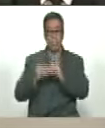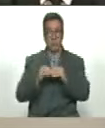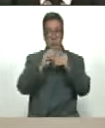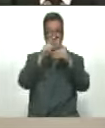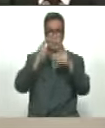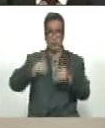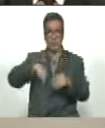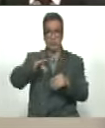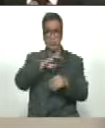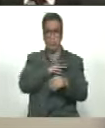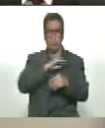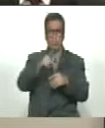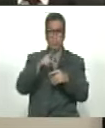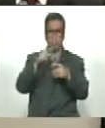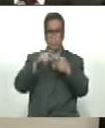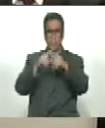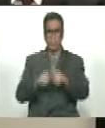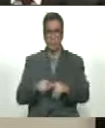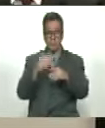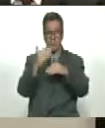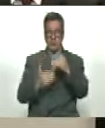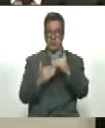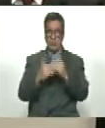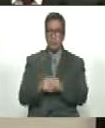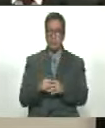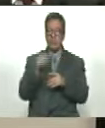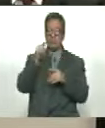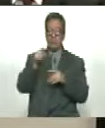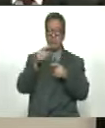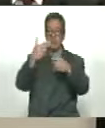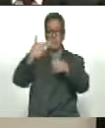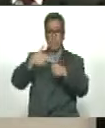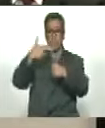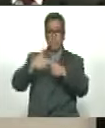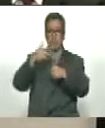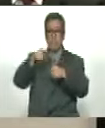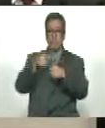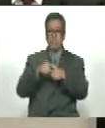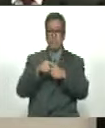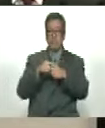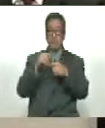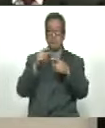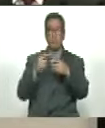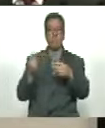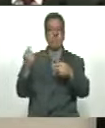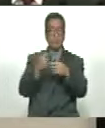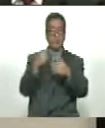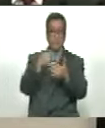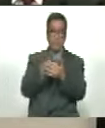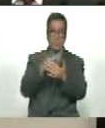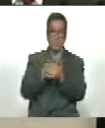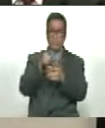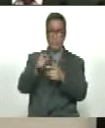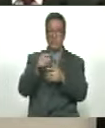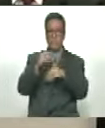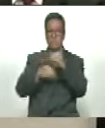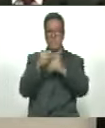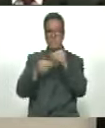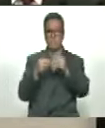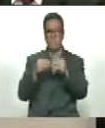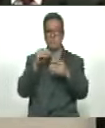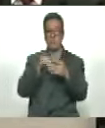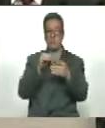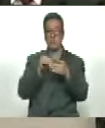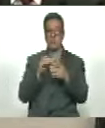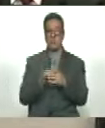diseño de nuestro presupuesto, en relación a que el petróleo y sus ingresos están siendo